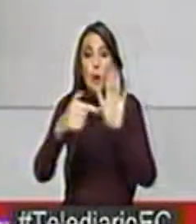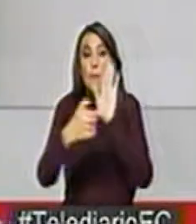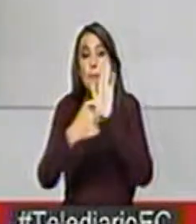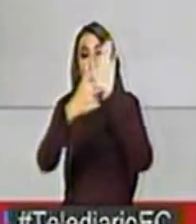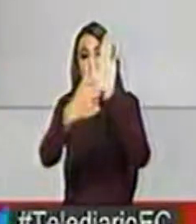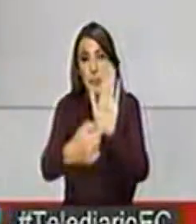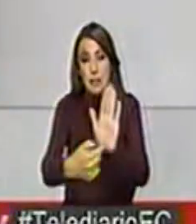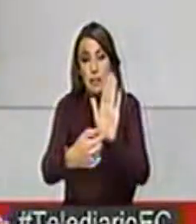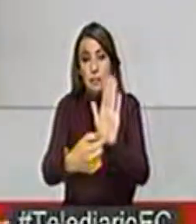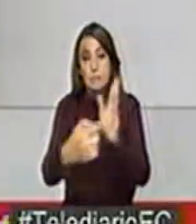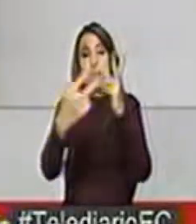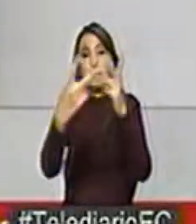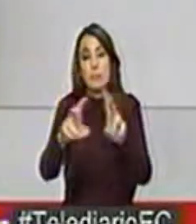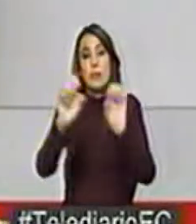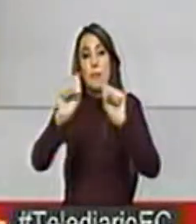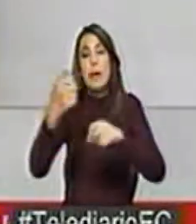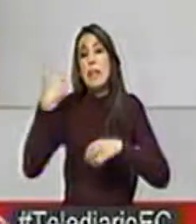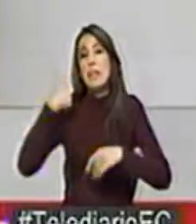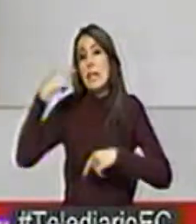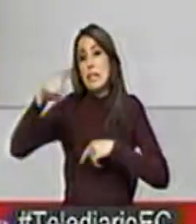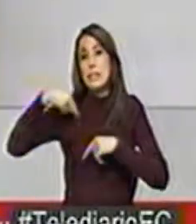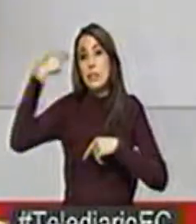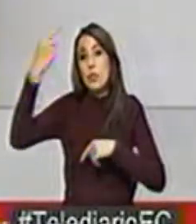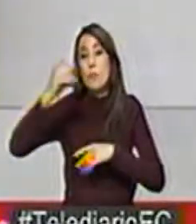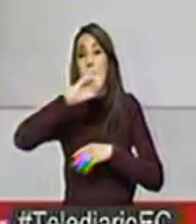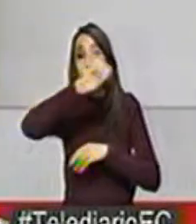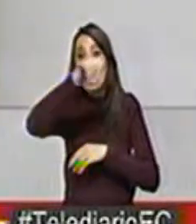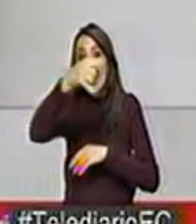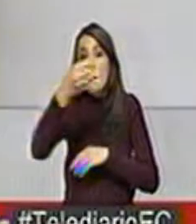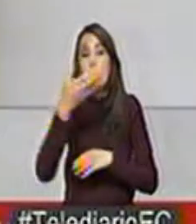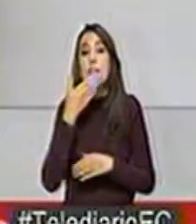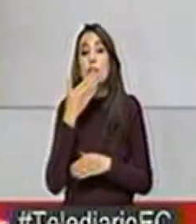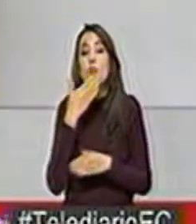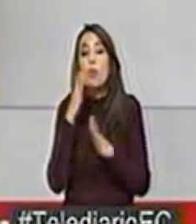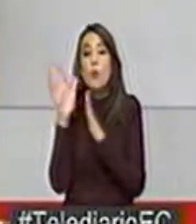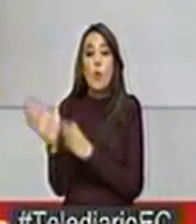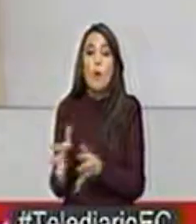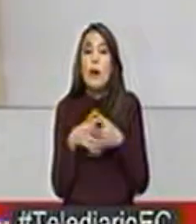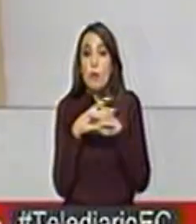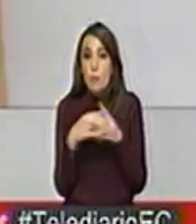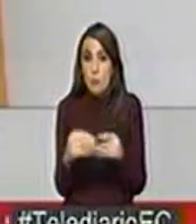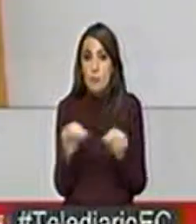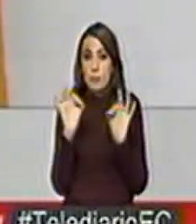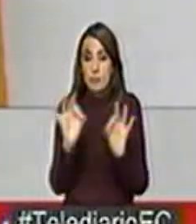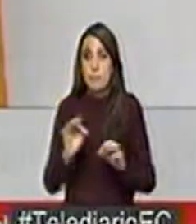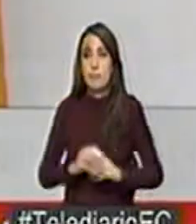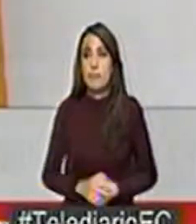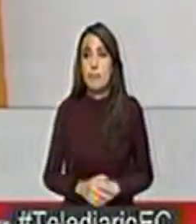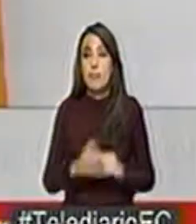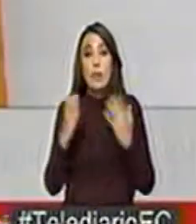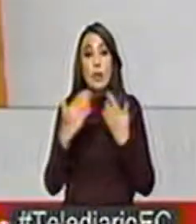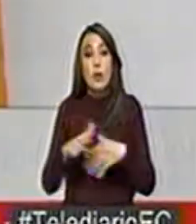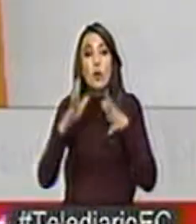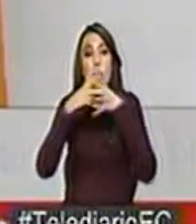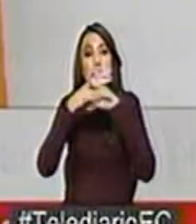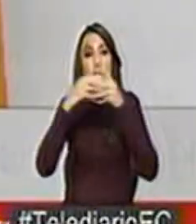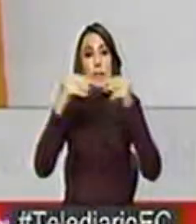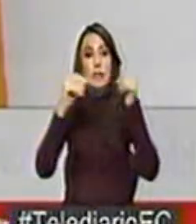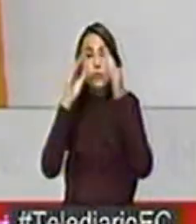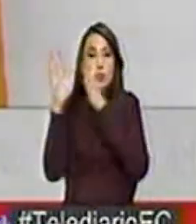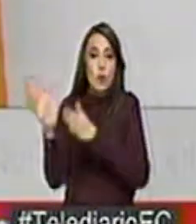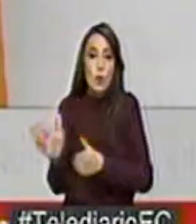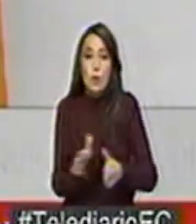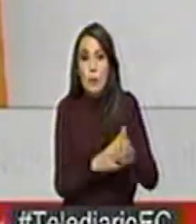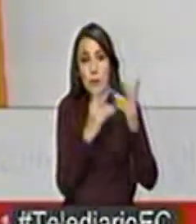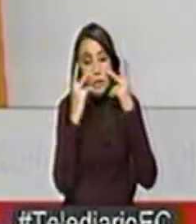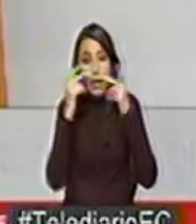sentido, nosotros tendríamos hasta el próximo día jueves para poder resolver respecto a este tema. Con esta resolución, la vía